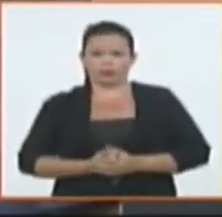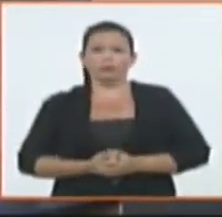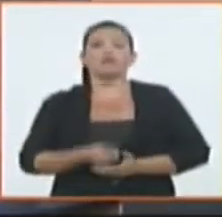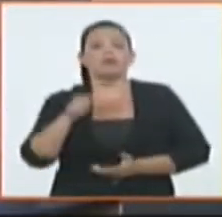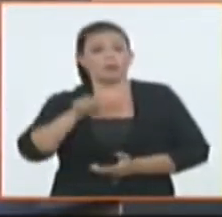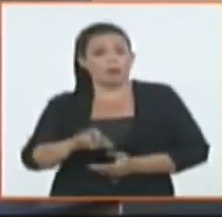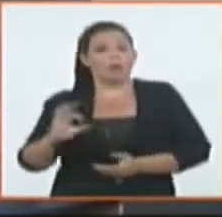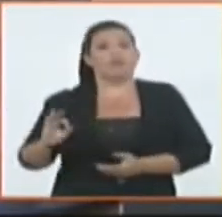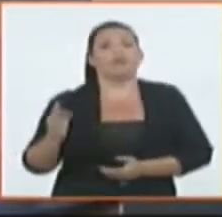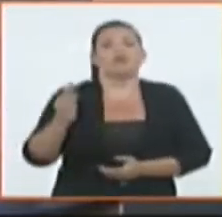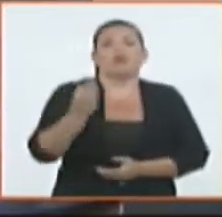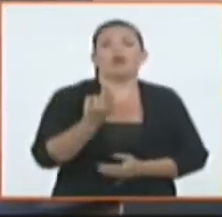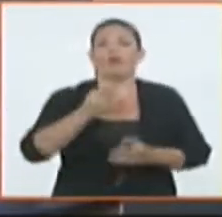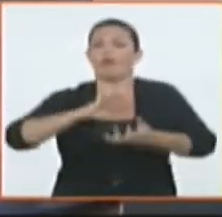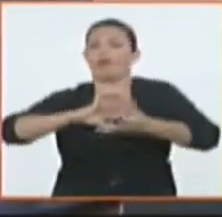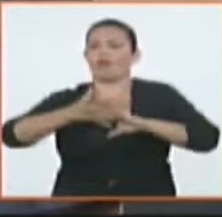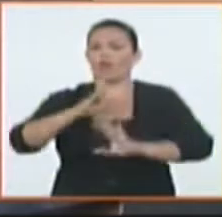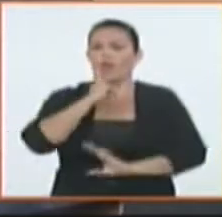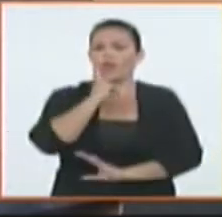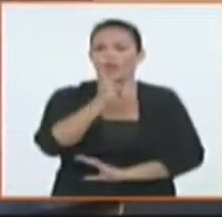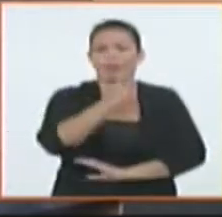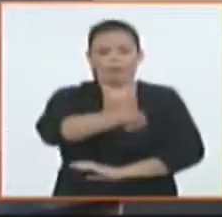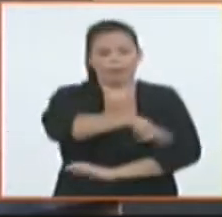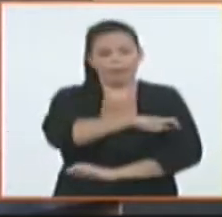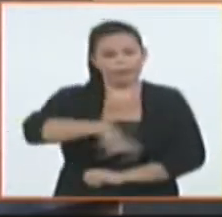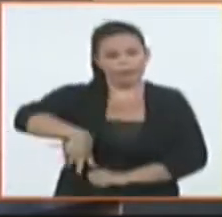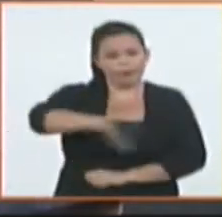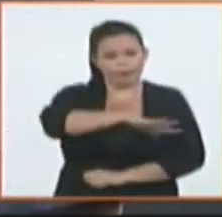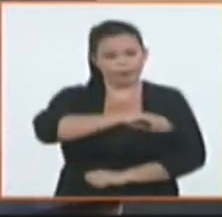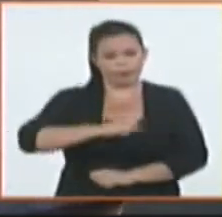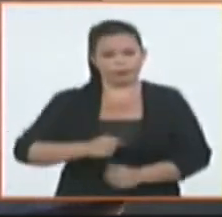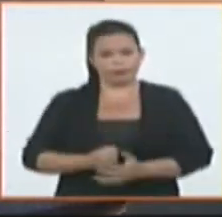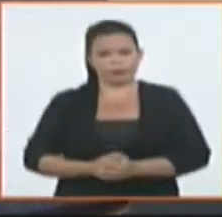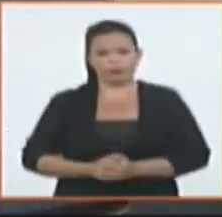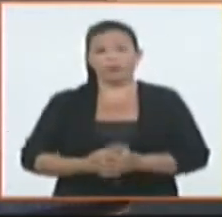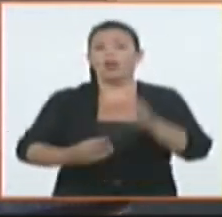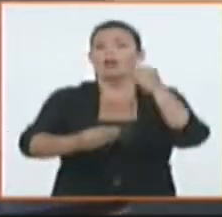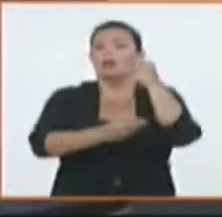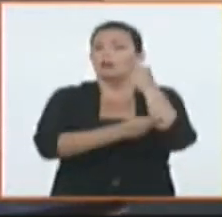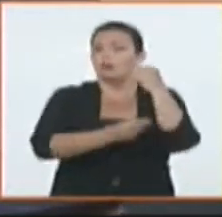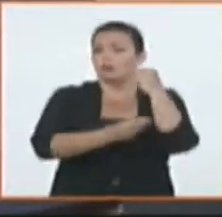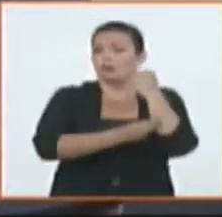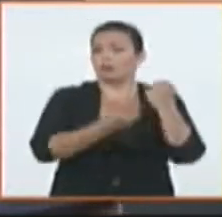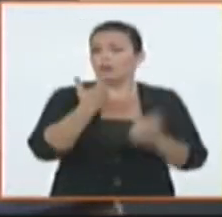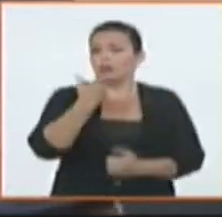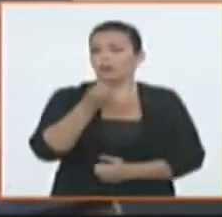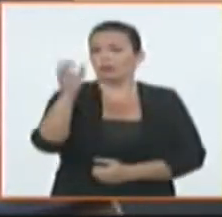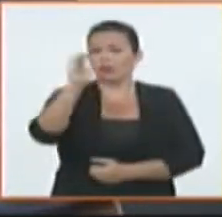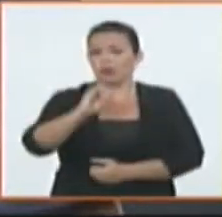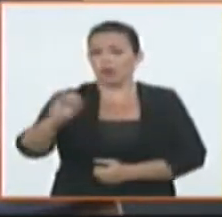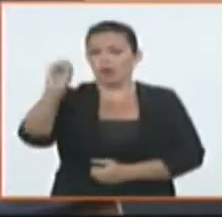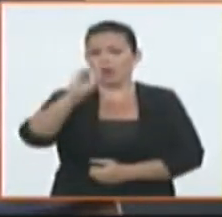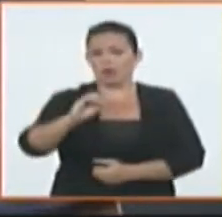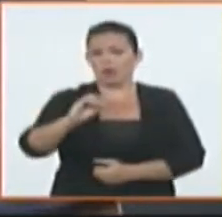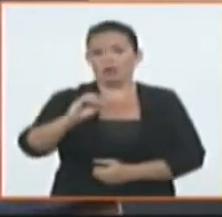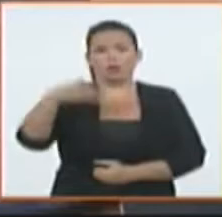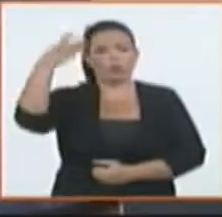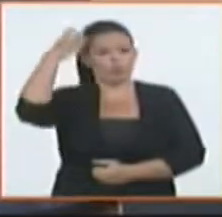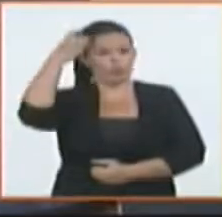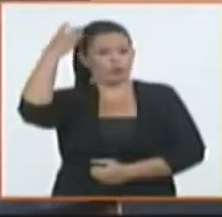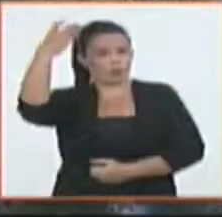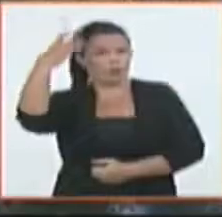mecanismos de atención a la población. Hay que potenciar las relaciones entre los organismos de la Administración Central del Estado, las ODEs y las